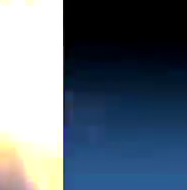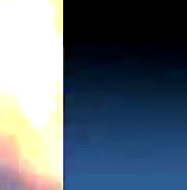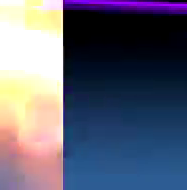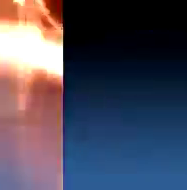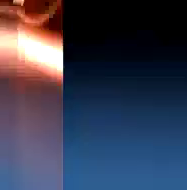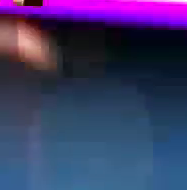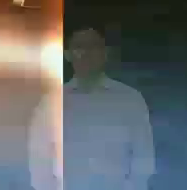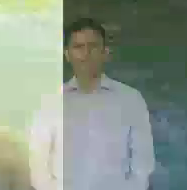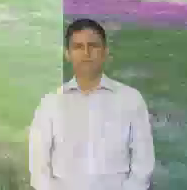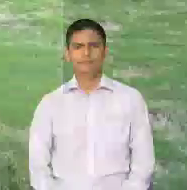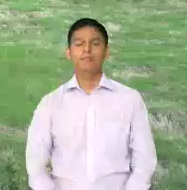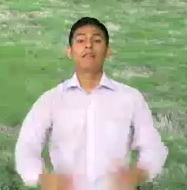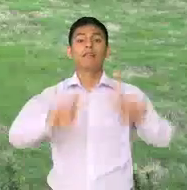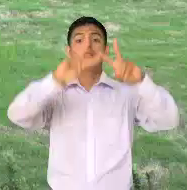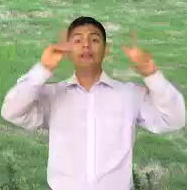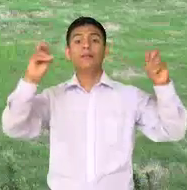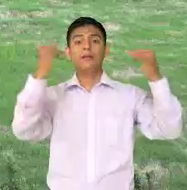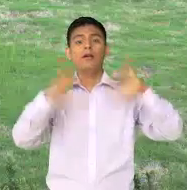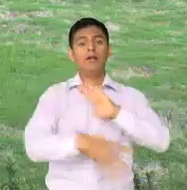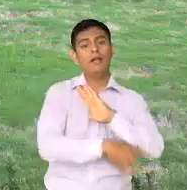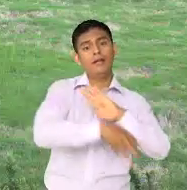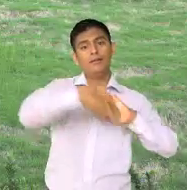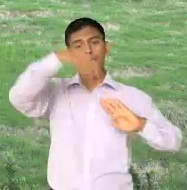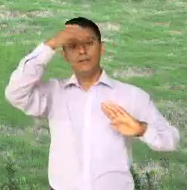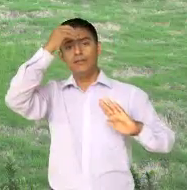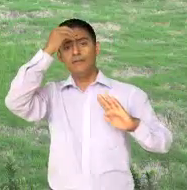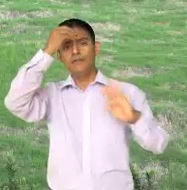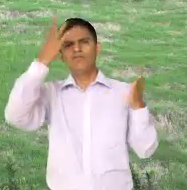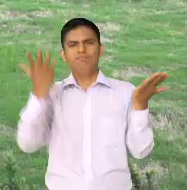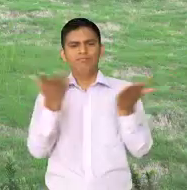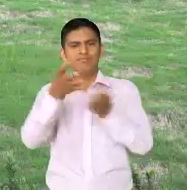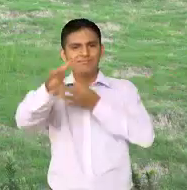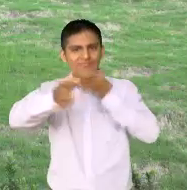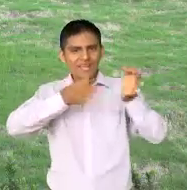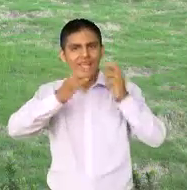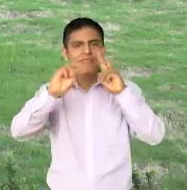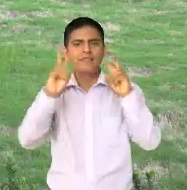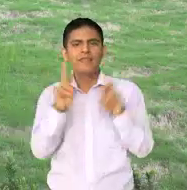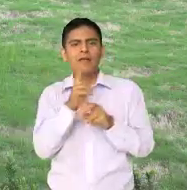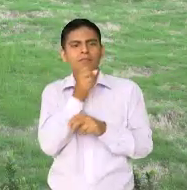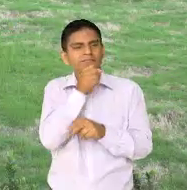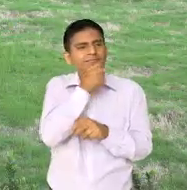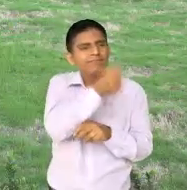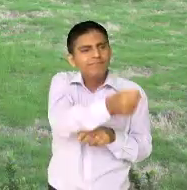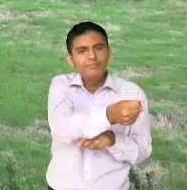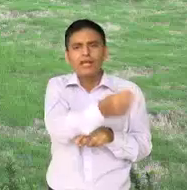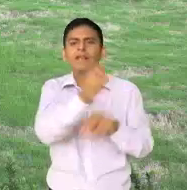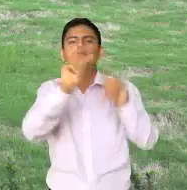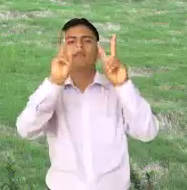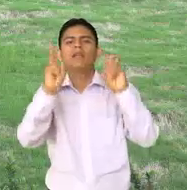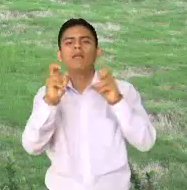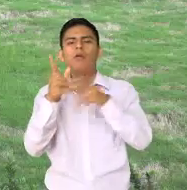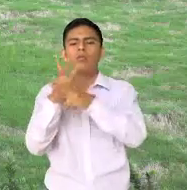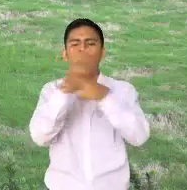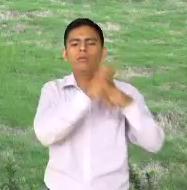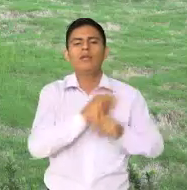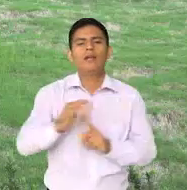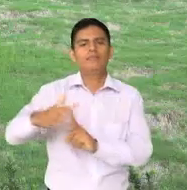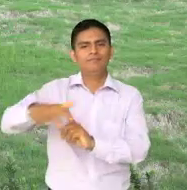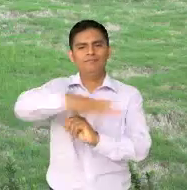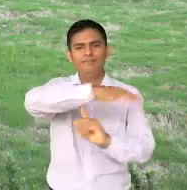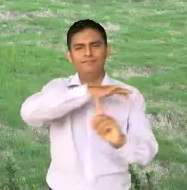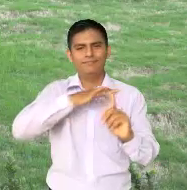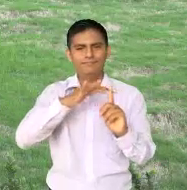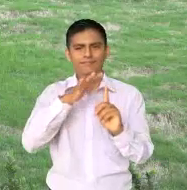está abierta y en nuestro segmento de emprendimiento les hemos preparado un reportaje sobre la conservación